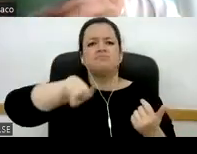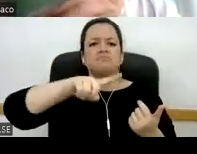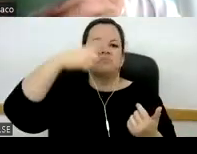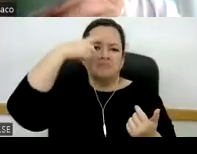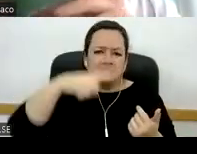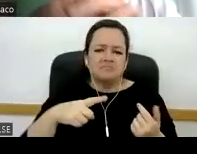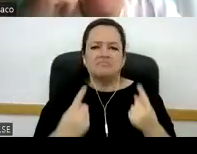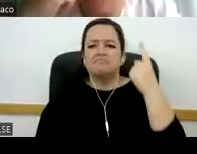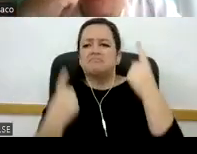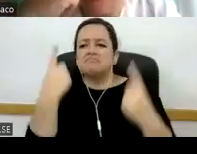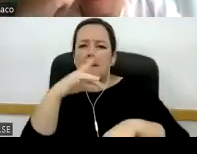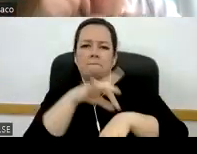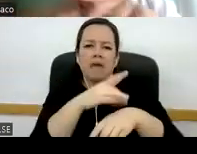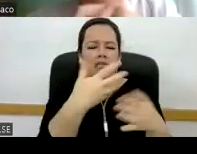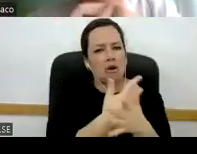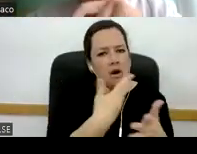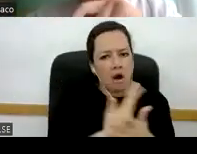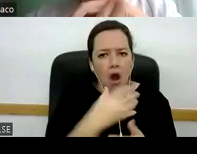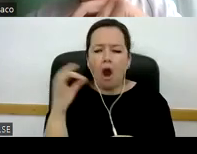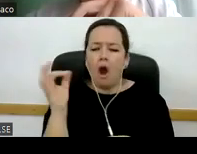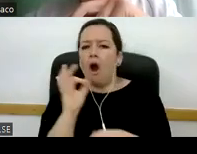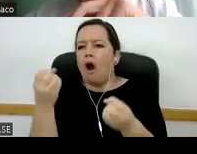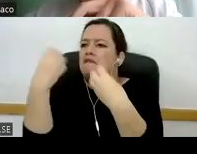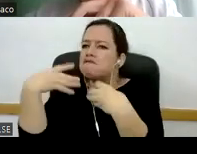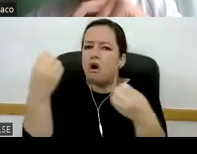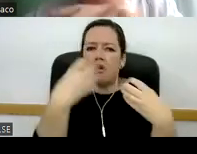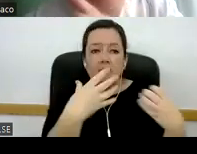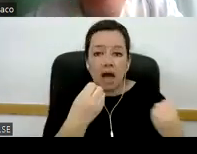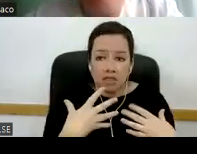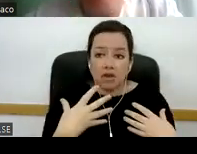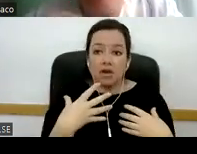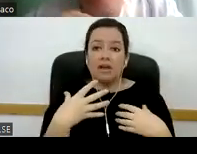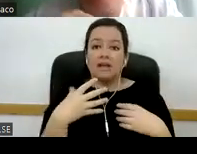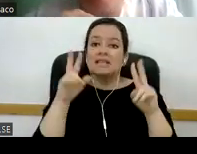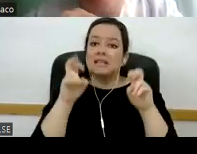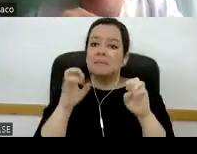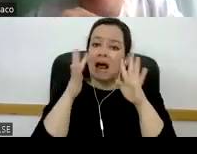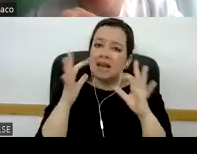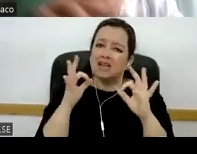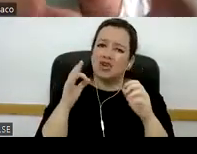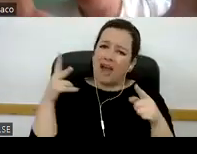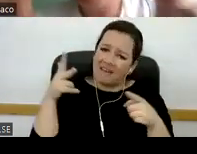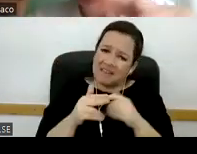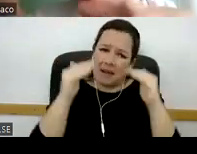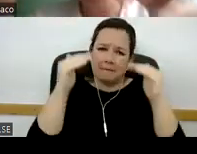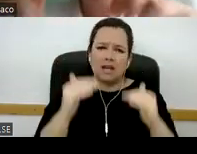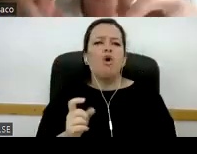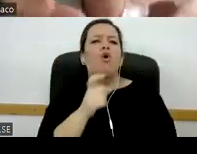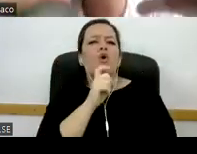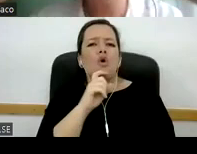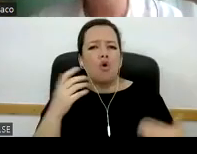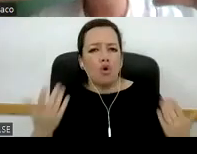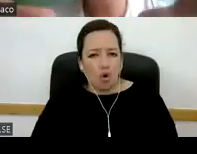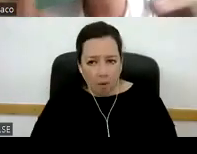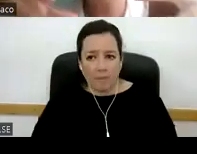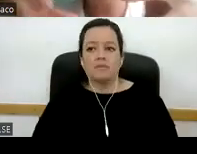oiréis de vuestros médicos y de vuestras doctoras que hemos de disminuir el riesgo cardiovascular. Bueno, el riesgo cardiovascular, como os decía, es un